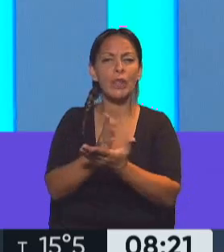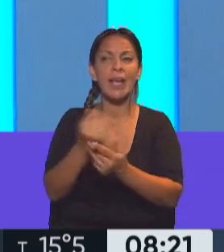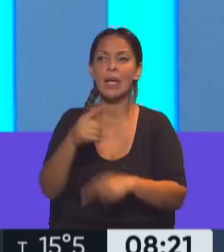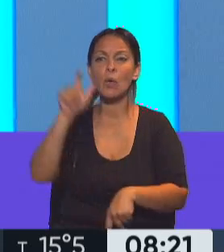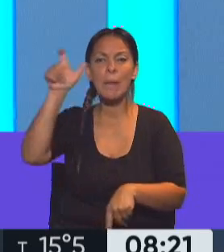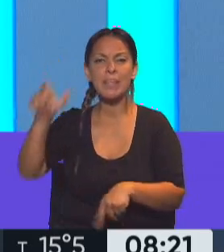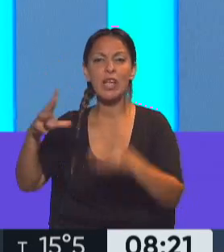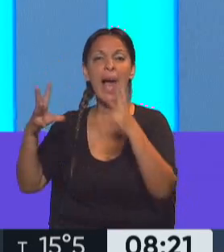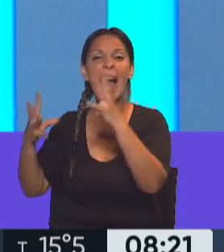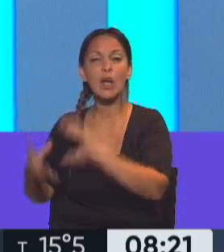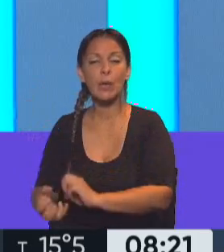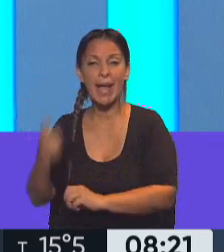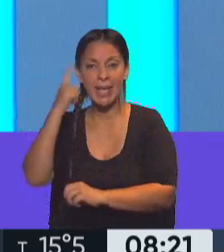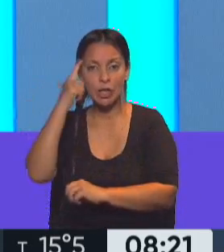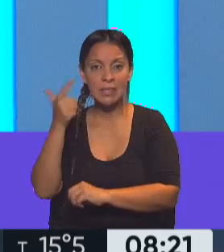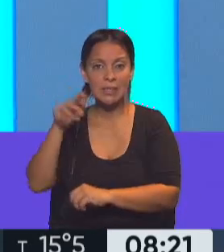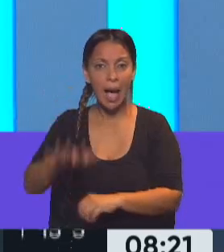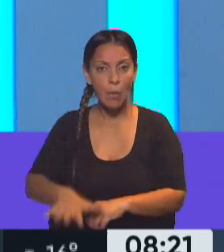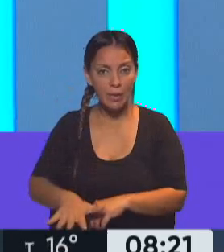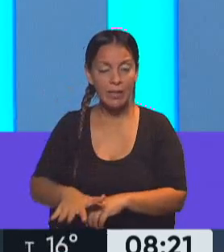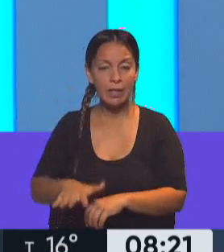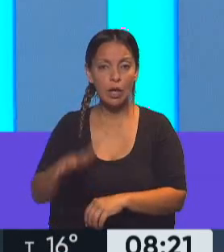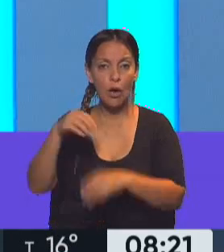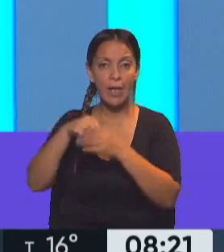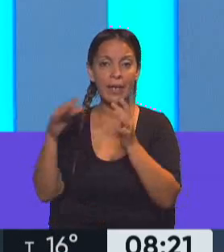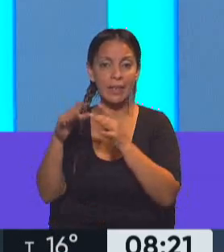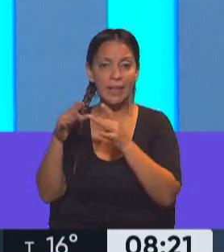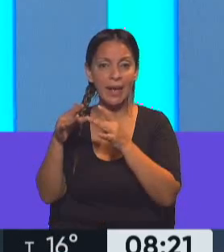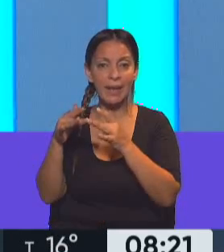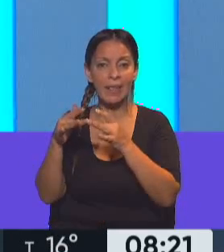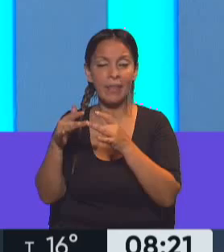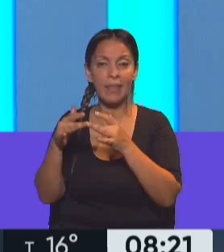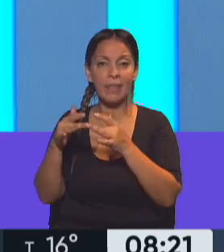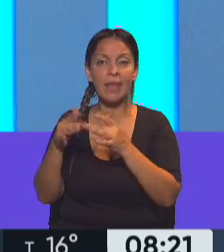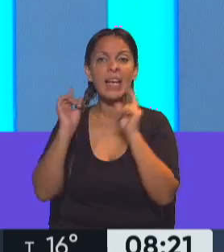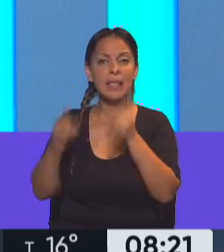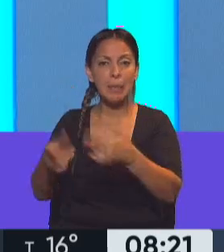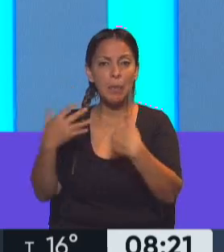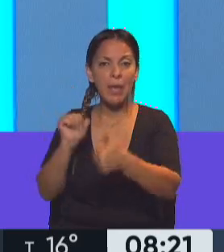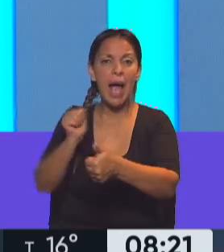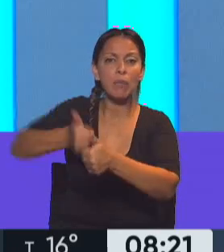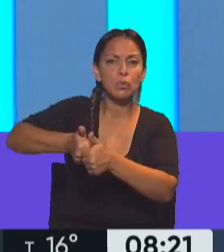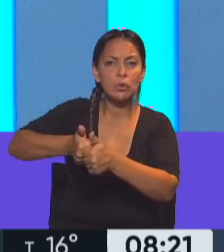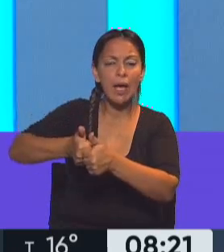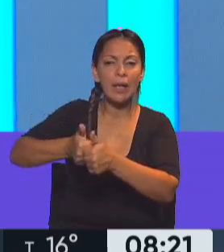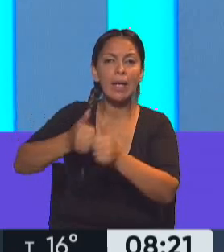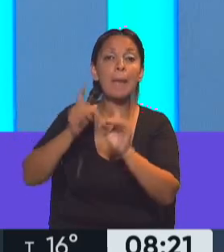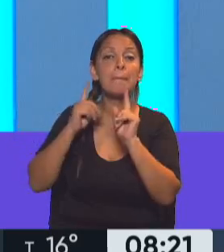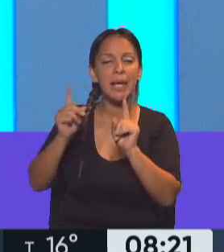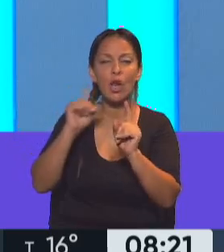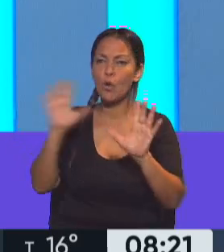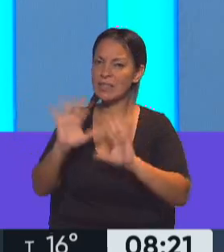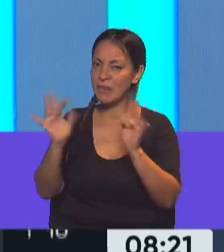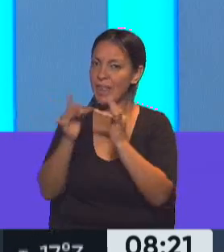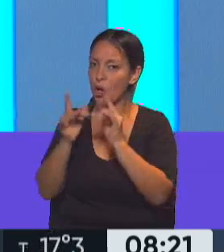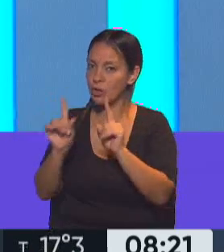arruina primero la inocencia a un niño, a una niña en Internet, y que después la puede abusar sexualmente sin contacto físico. Claro. Voy de